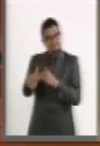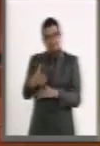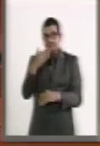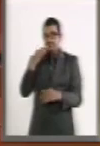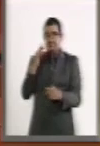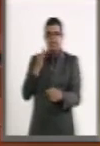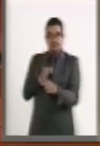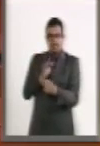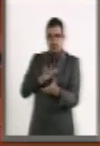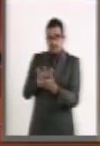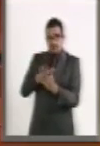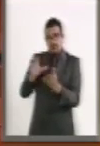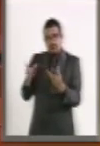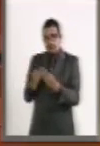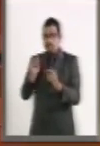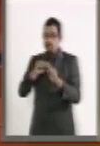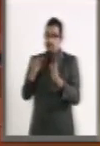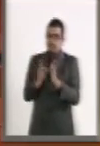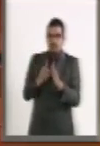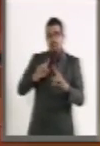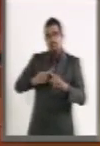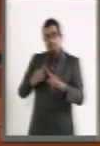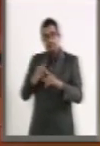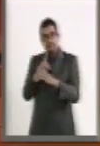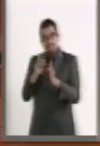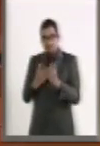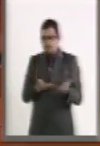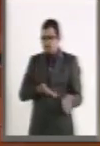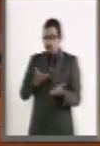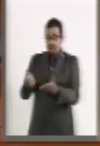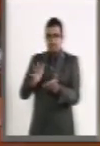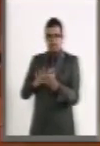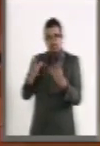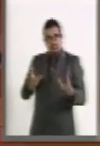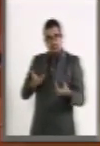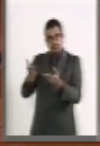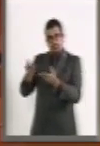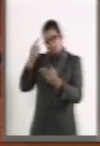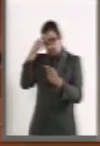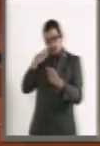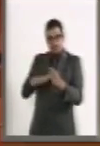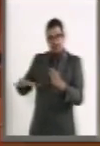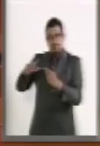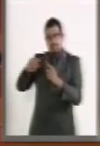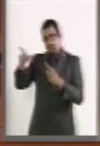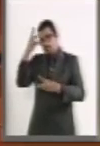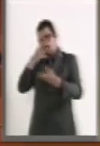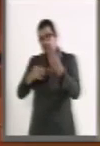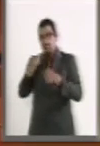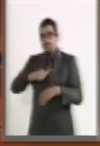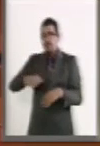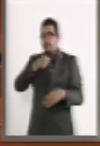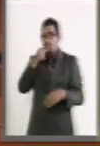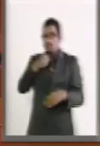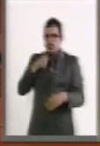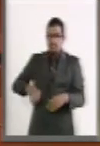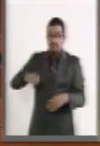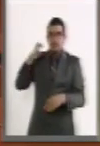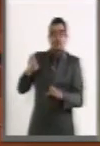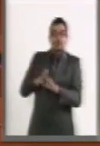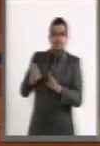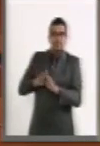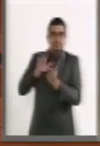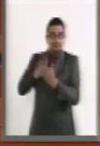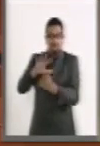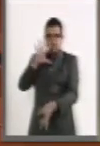la aplicación de métodos, técnicas y recursos didácticos acordes a las condiciones del aprendizaje del adulto mayor,